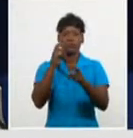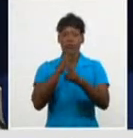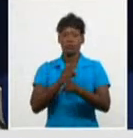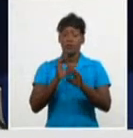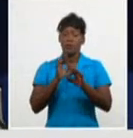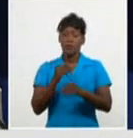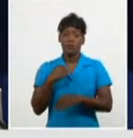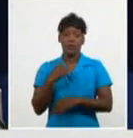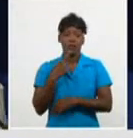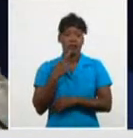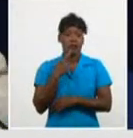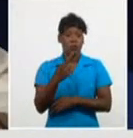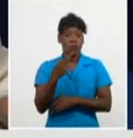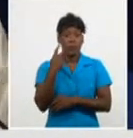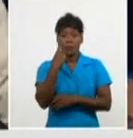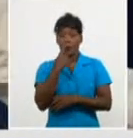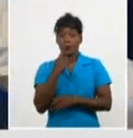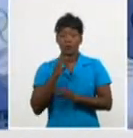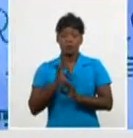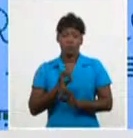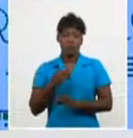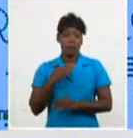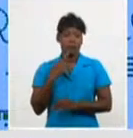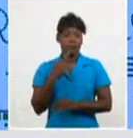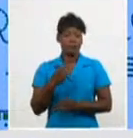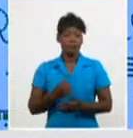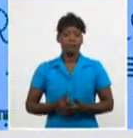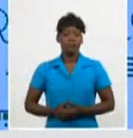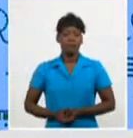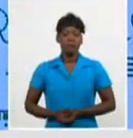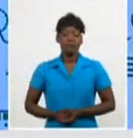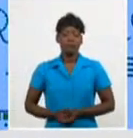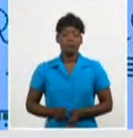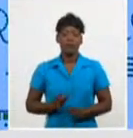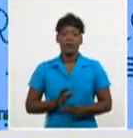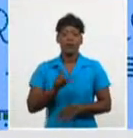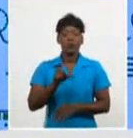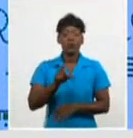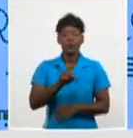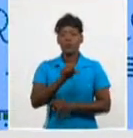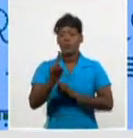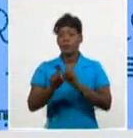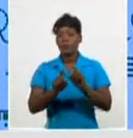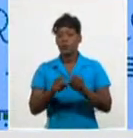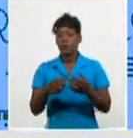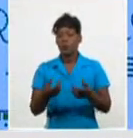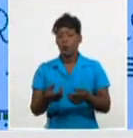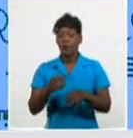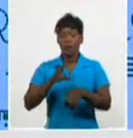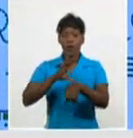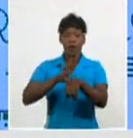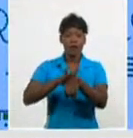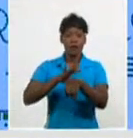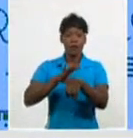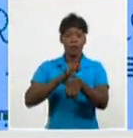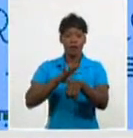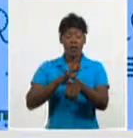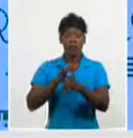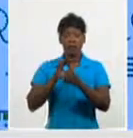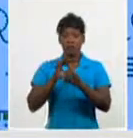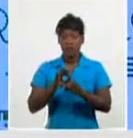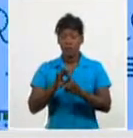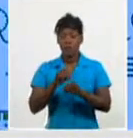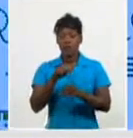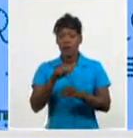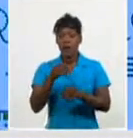relación con esta información. Última pregunta, doctor. ¿La trombopatía constituye un riesgo para contraer el